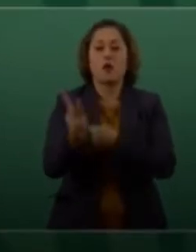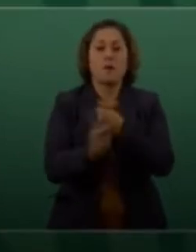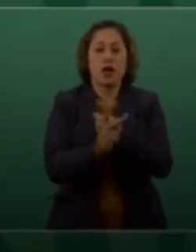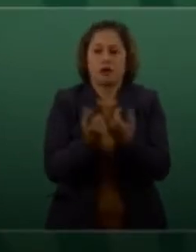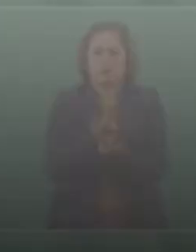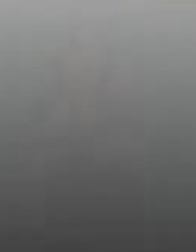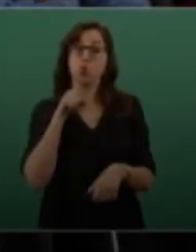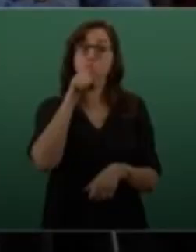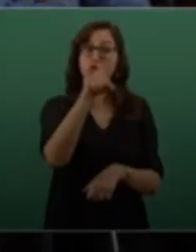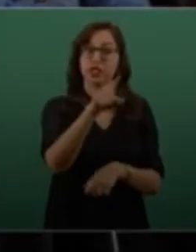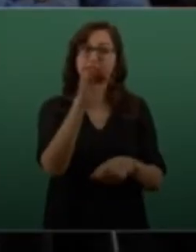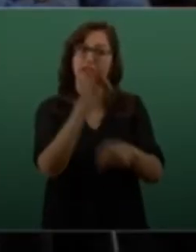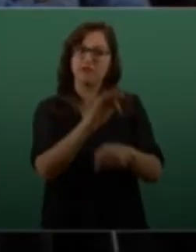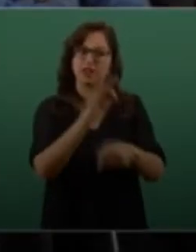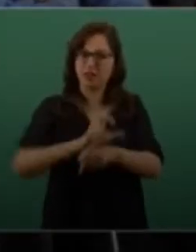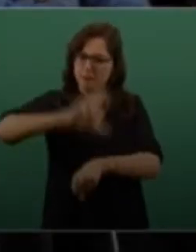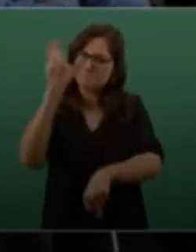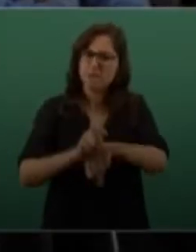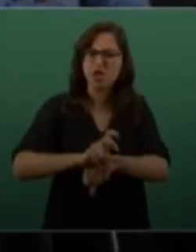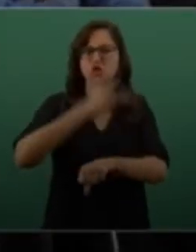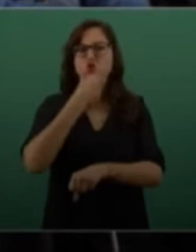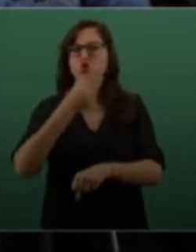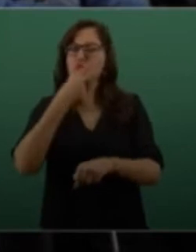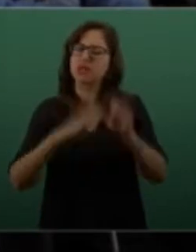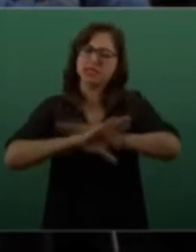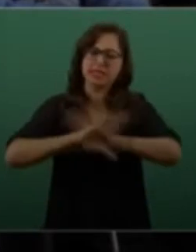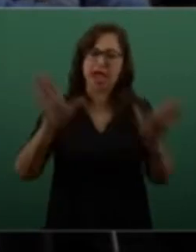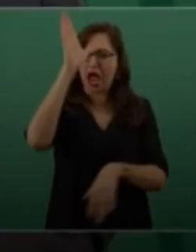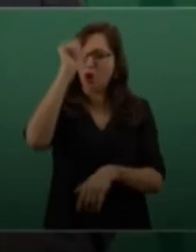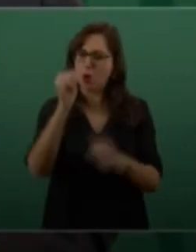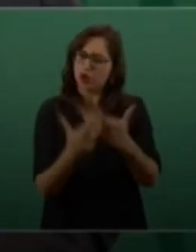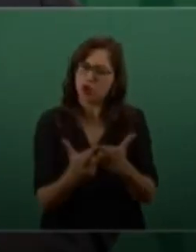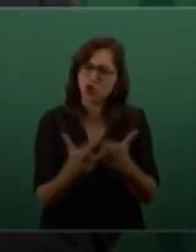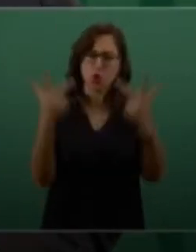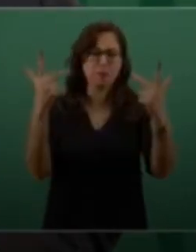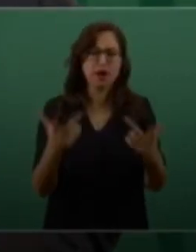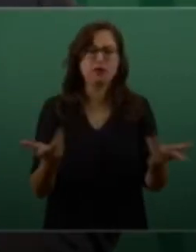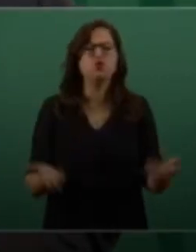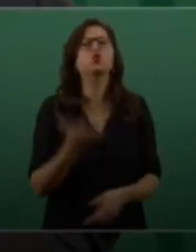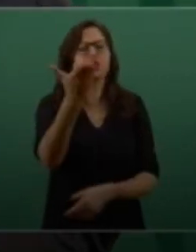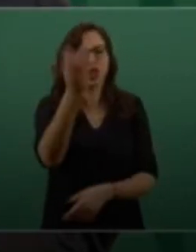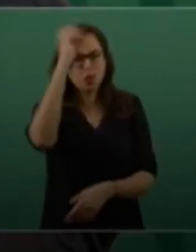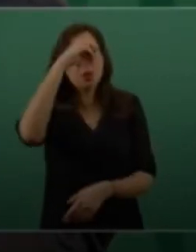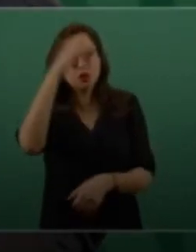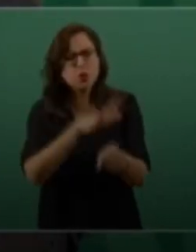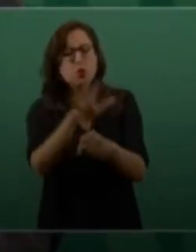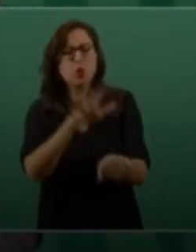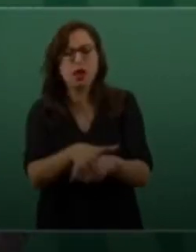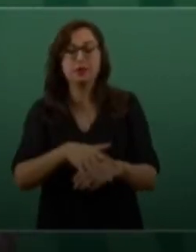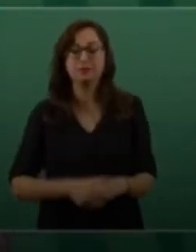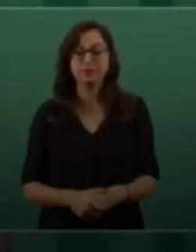libre. ¿Qué les dice a estas mujeres que han hecho esta campaña? Pues que las respeto mucho y que